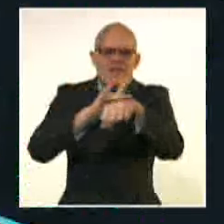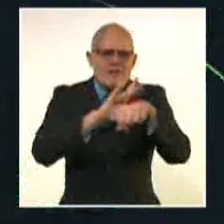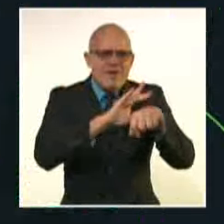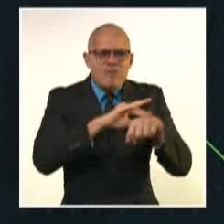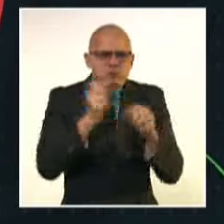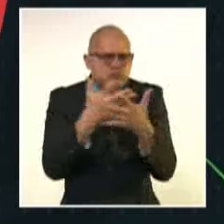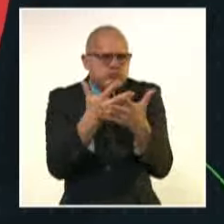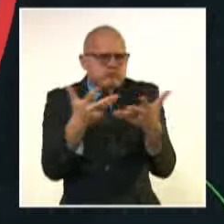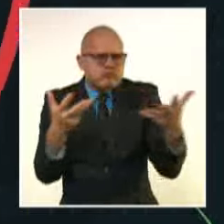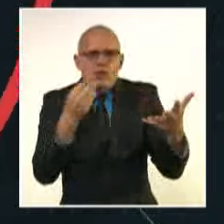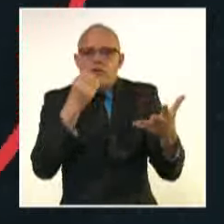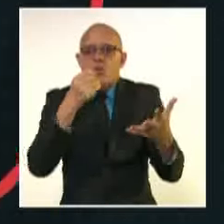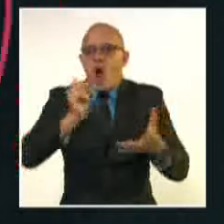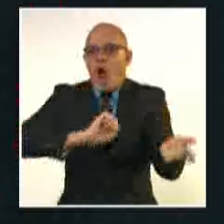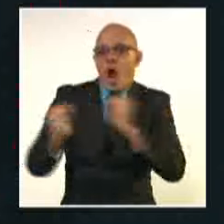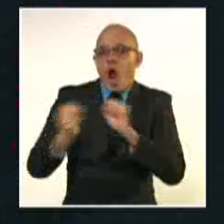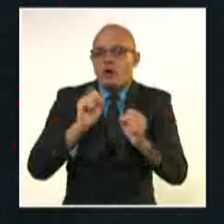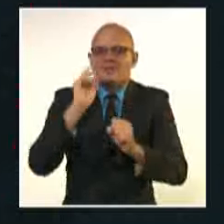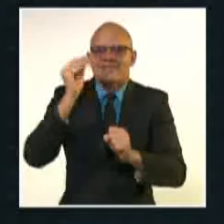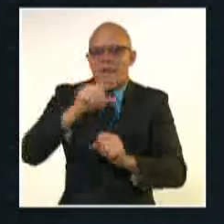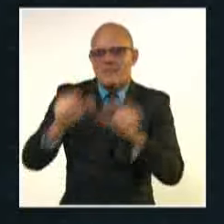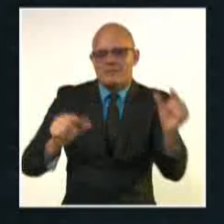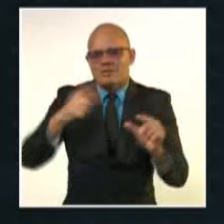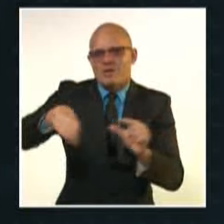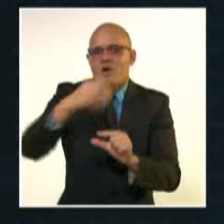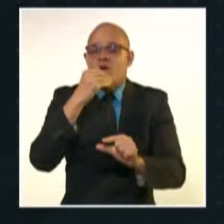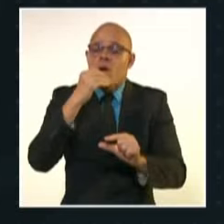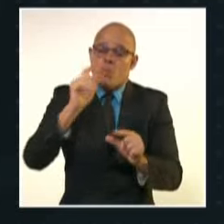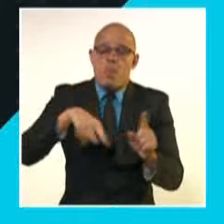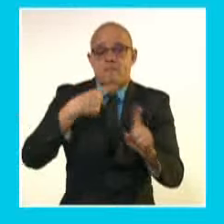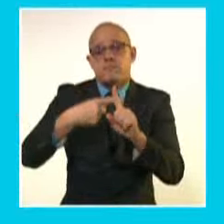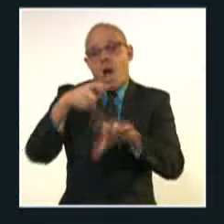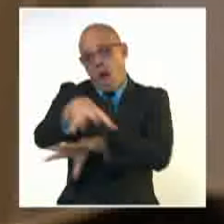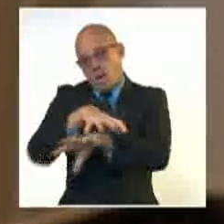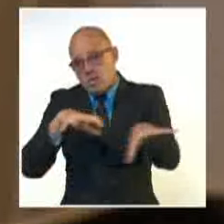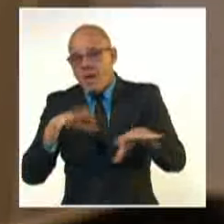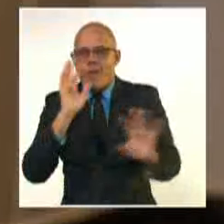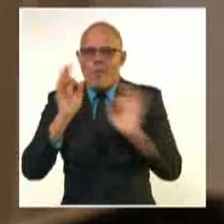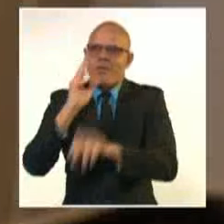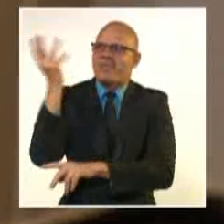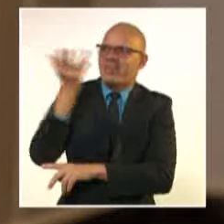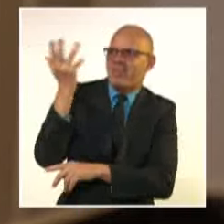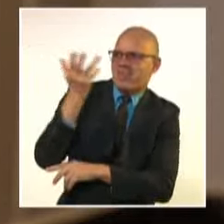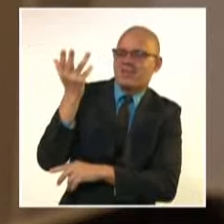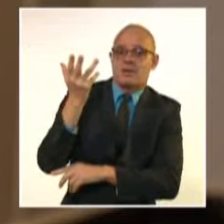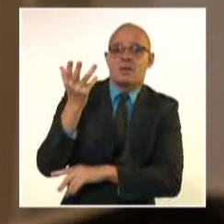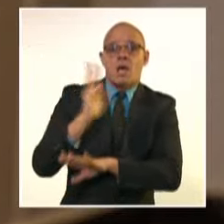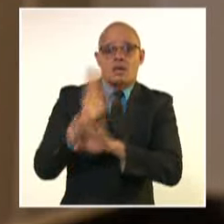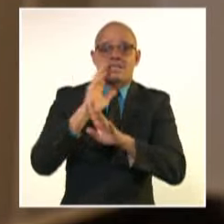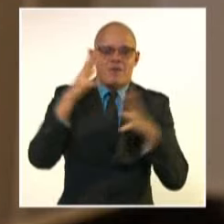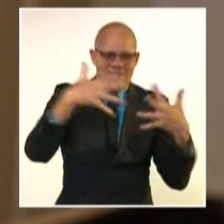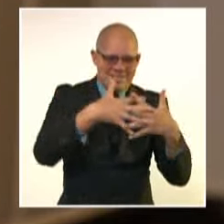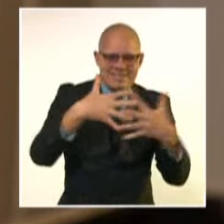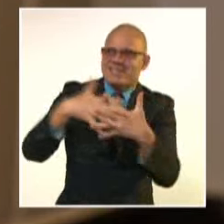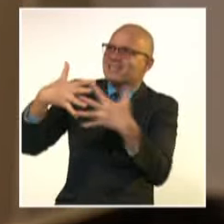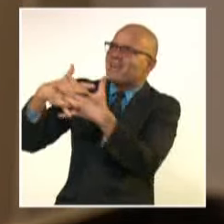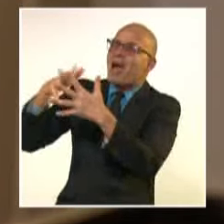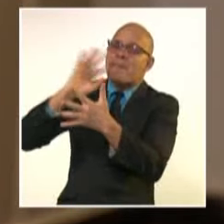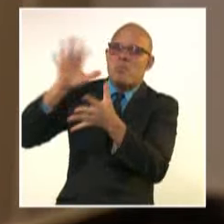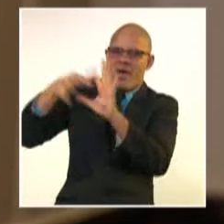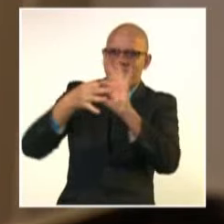las conexiones entre la salud de las personas, de los animales y del medio ambiente. De ahí que garantizar entornos limpios